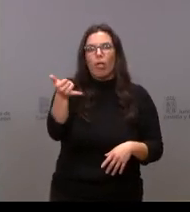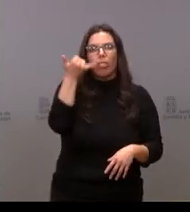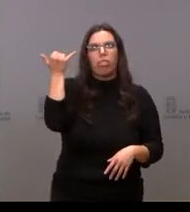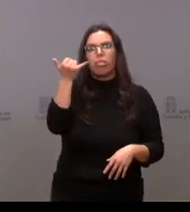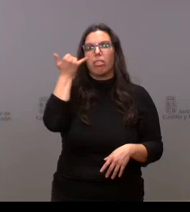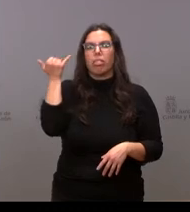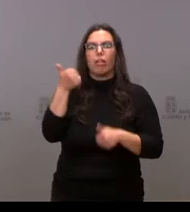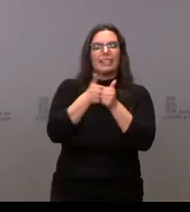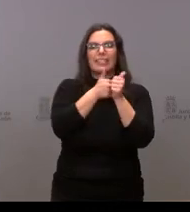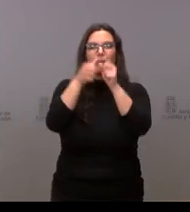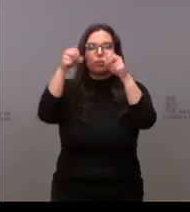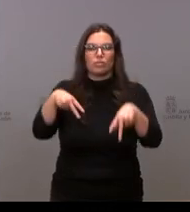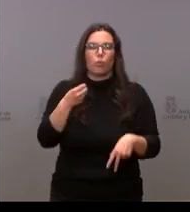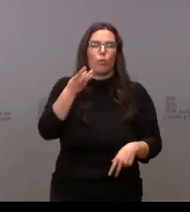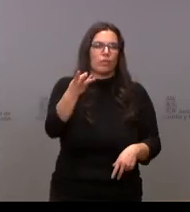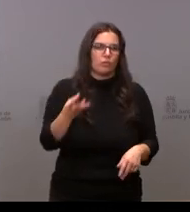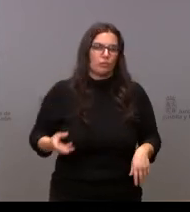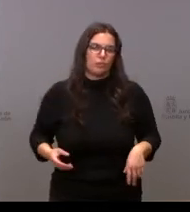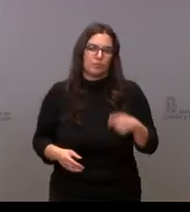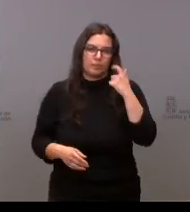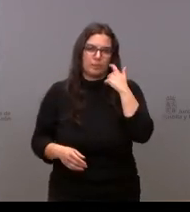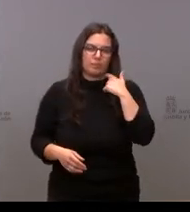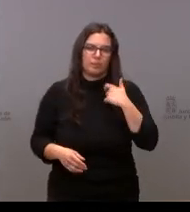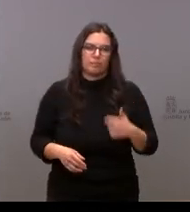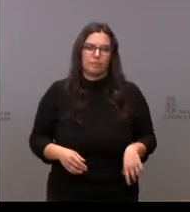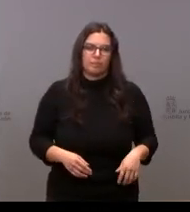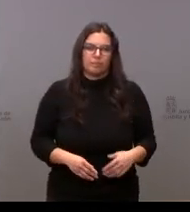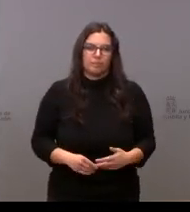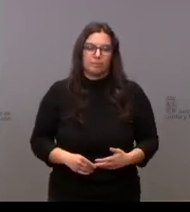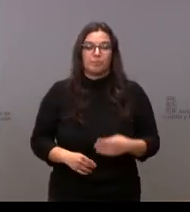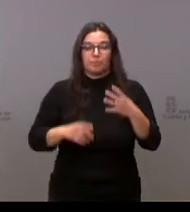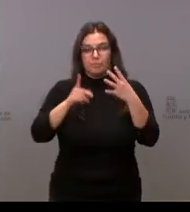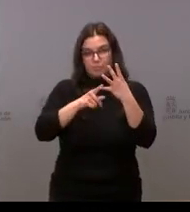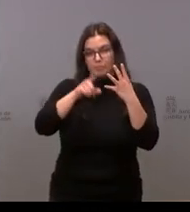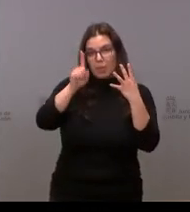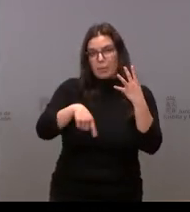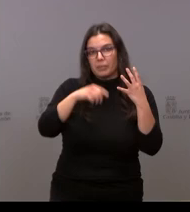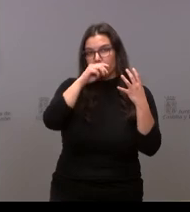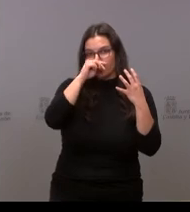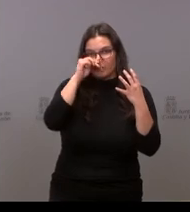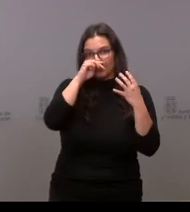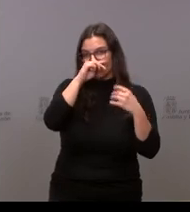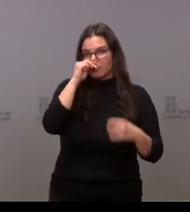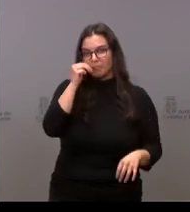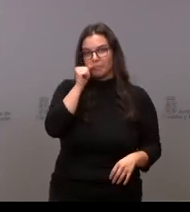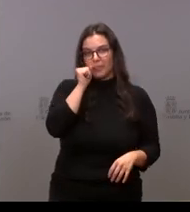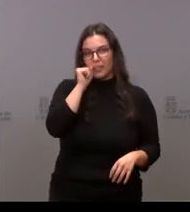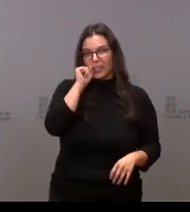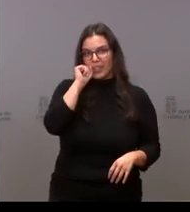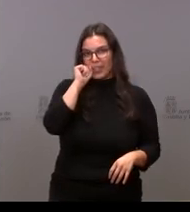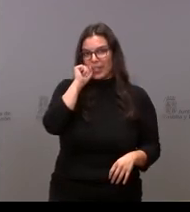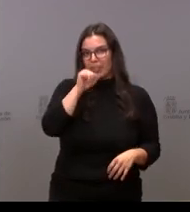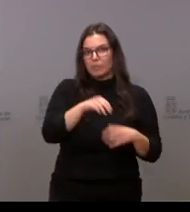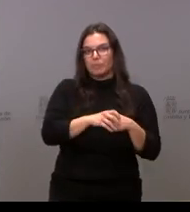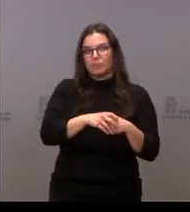de rastreo y fuera de conocimiento del sistema y por otra parte nos ha hablado a una pregunta a un